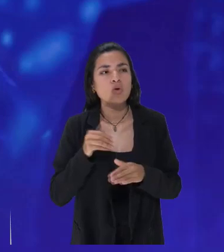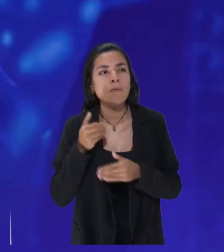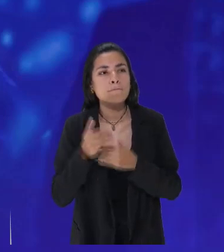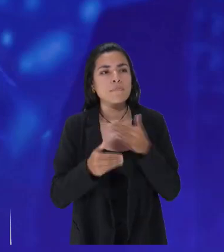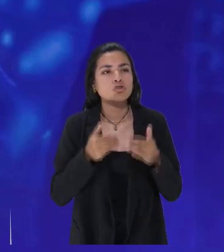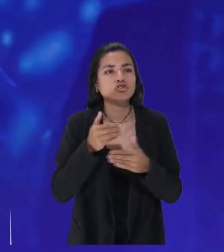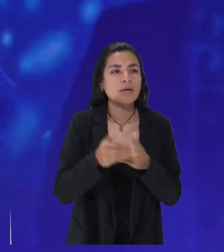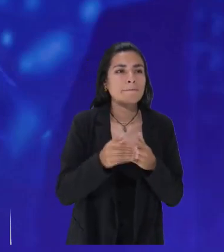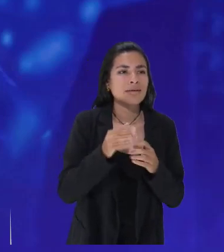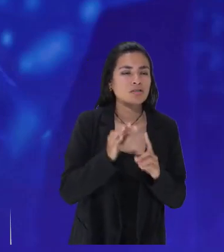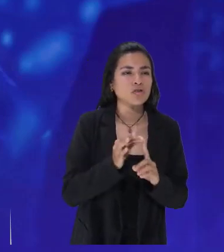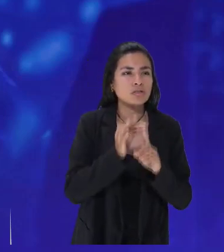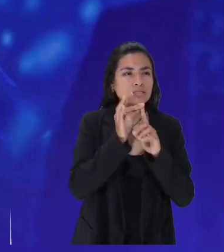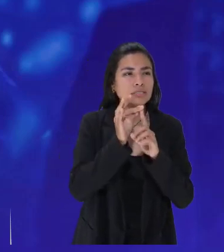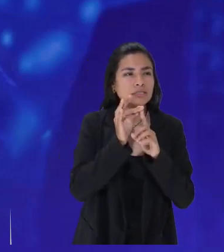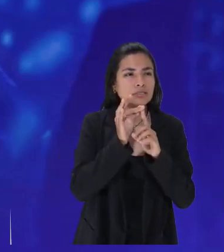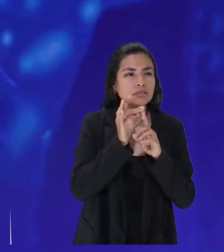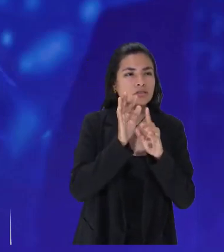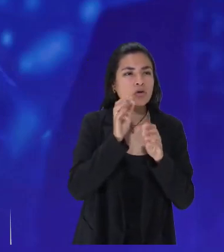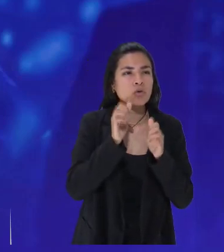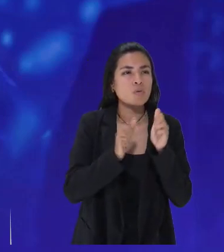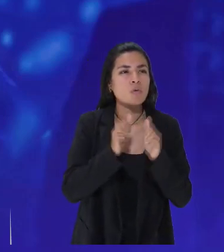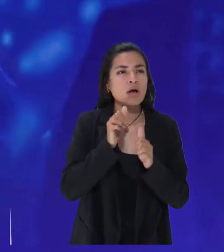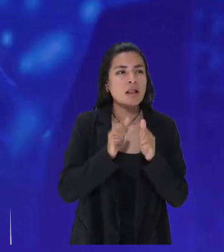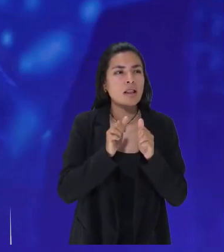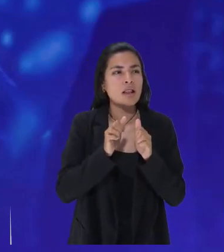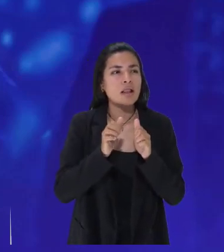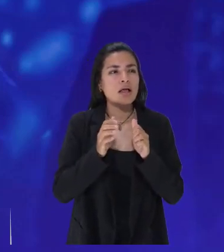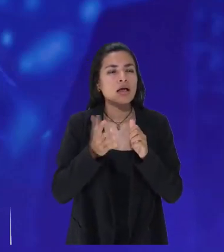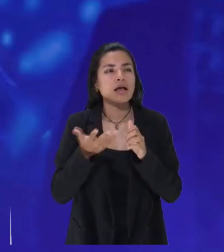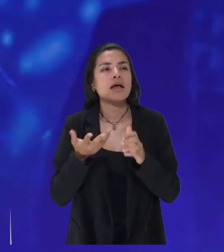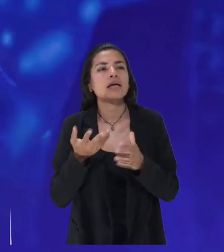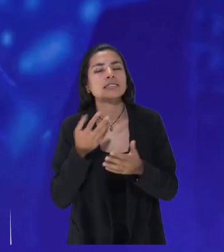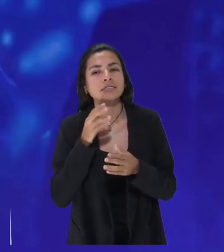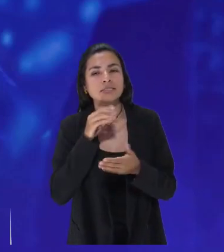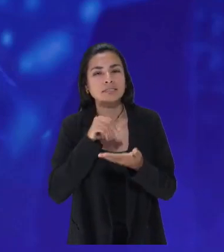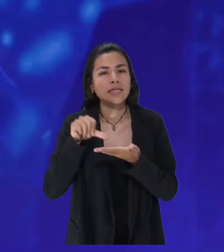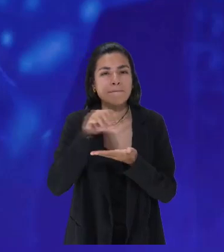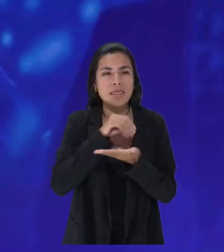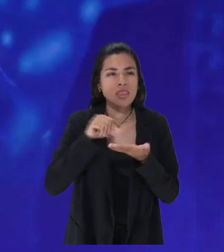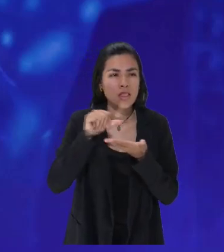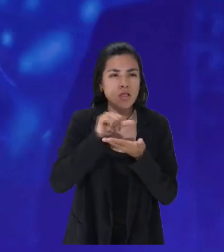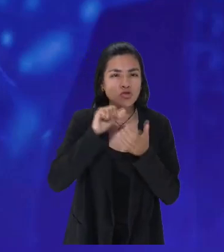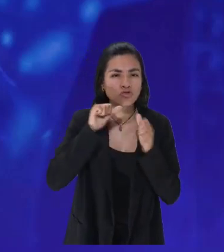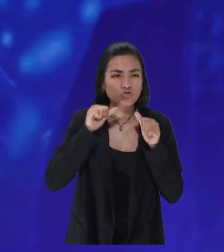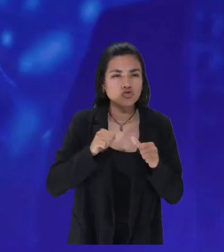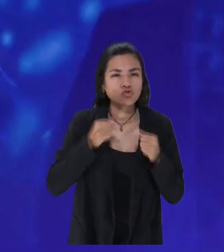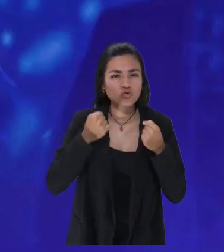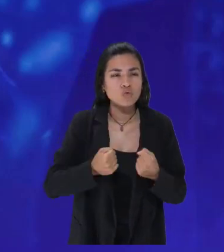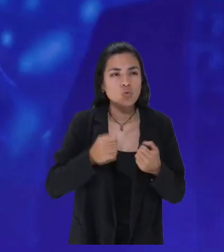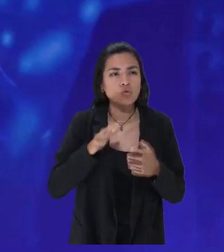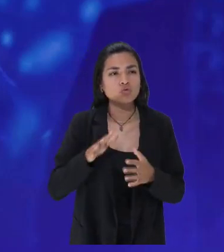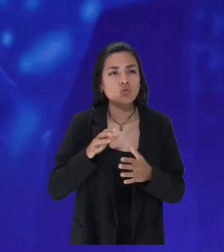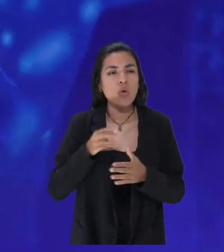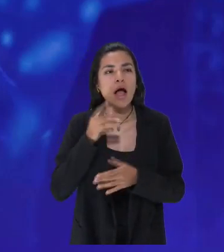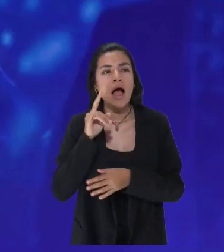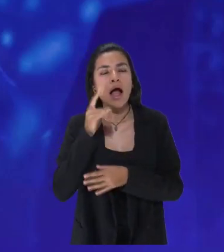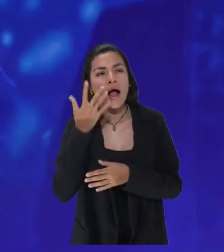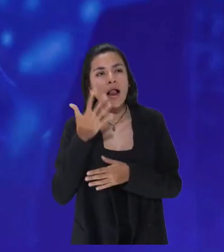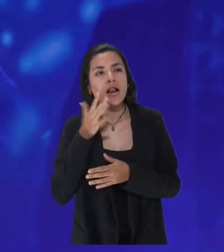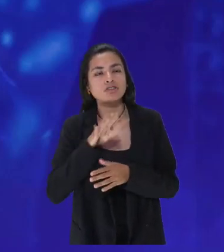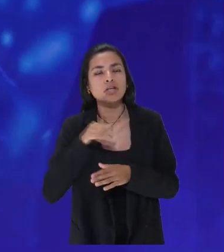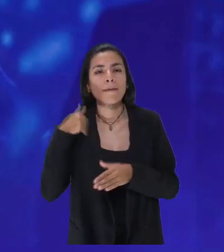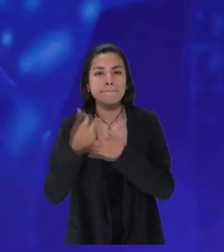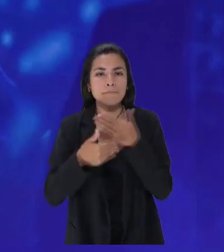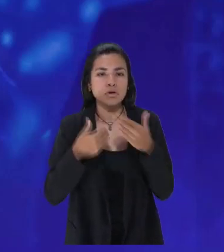procedimiento específico que se llama una cementación. Y es que ponen cemento en la médula ósea para que quede bien fijo, debido a que la paciente ya tiene un